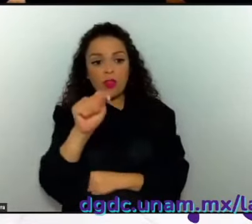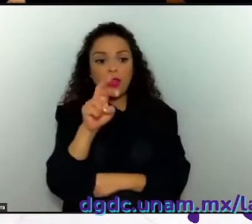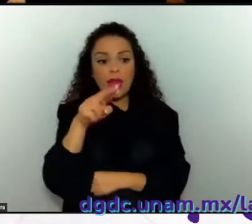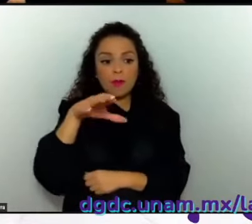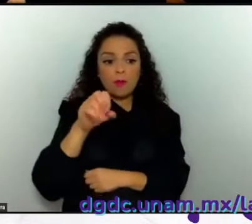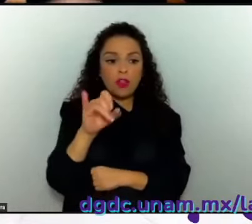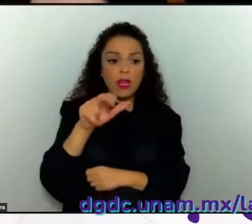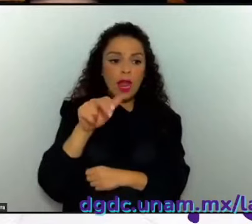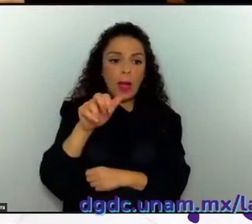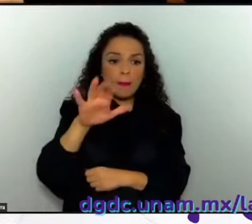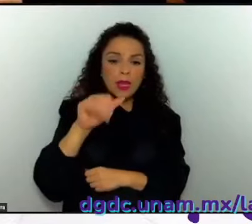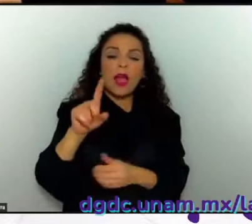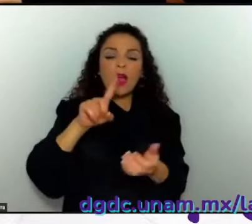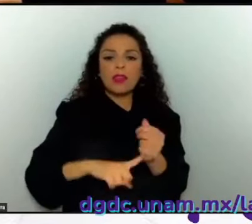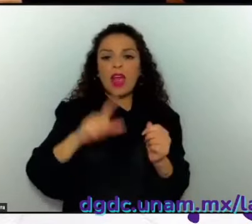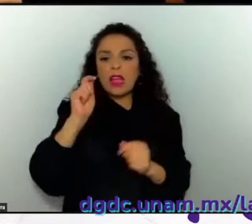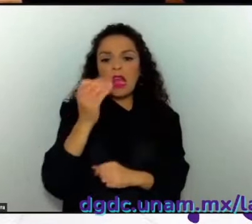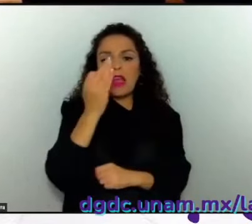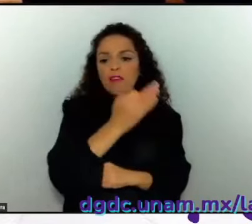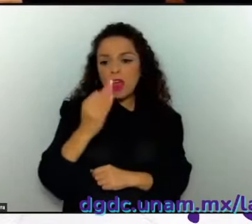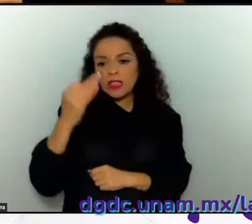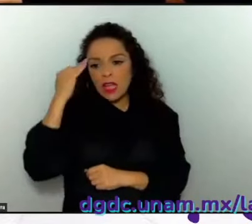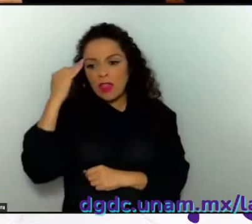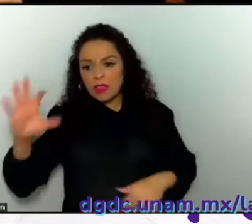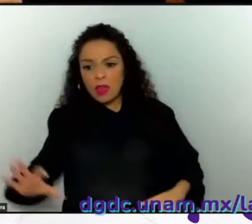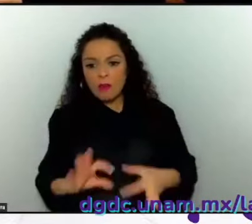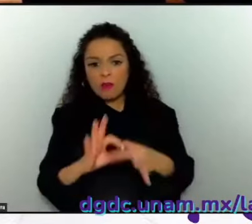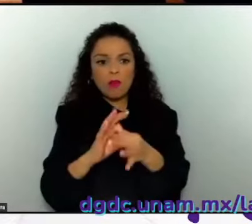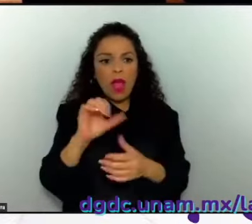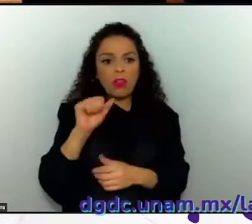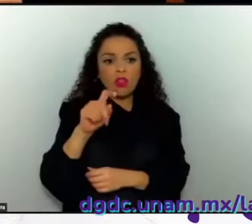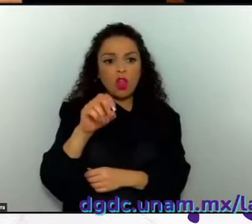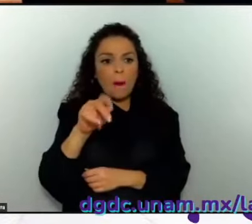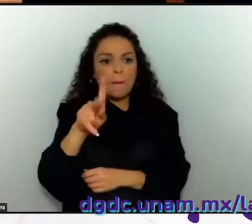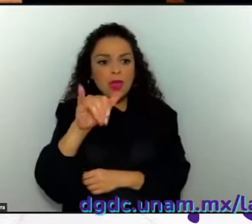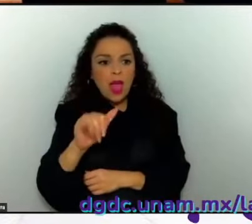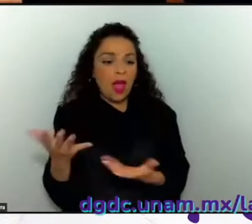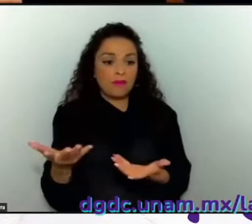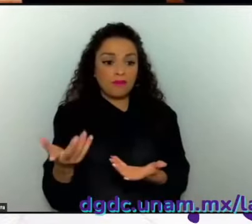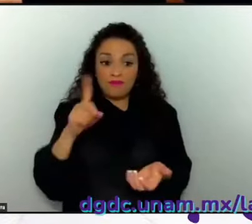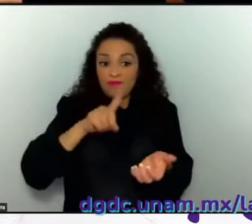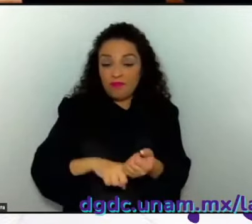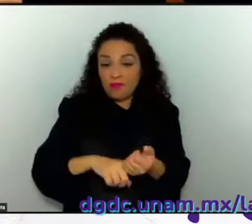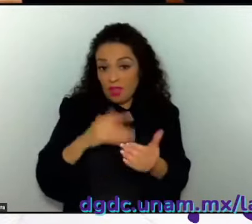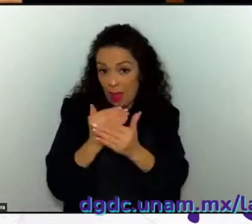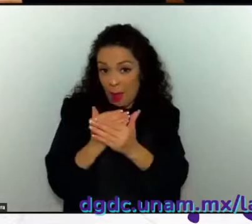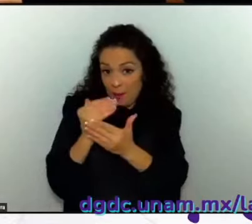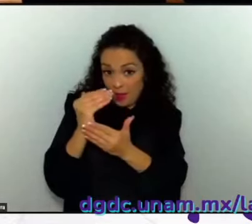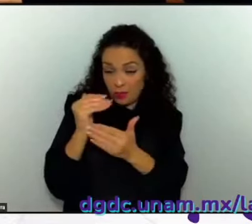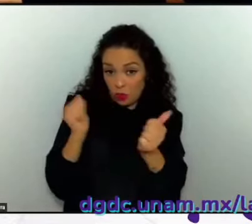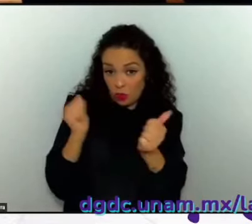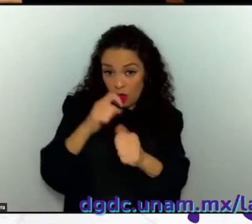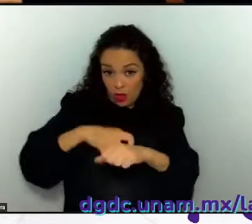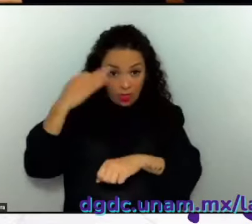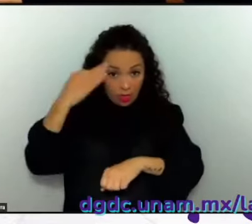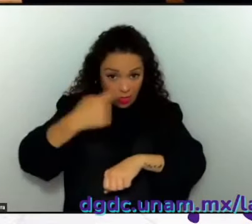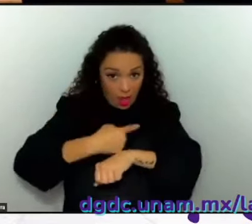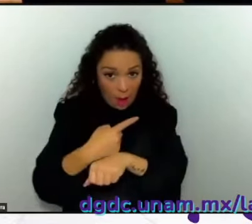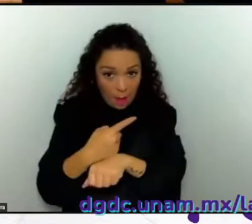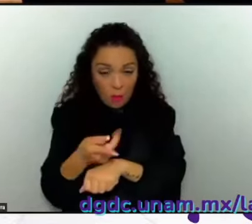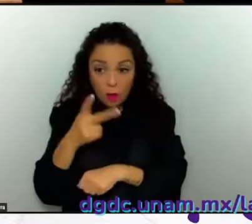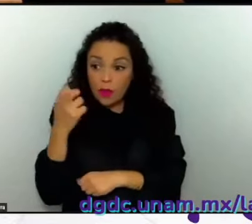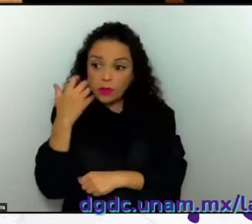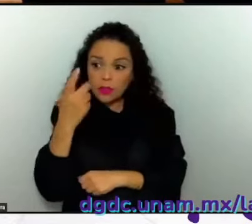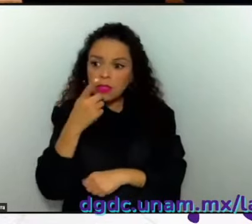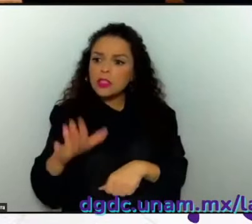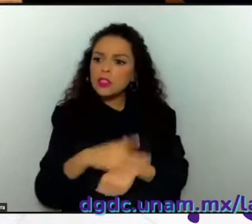tiene que ver con el aumento de entropía. A mí eso tampoco me convence mucho. La entropía aumenta en el tiempo, pero eso no me explica por qué el tiempo